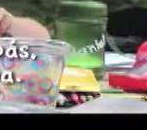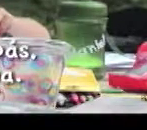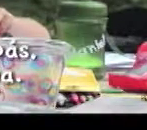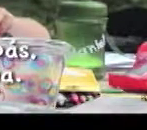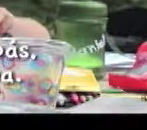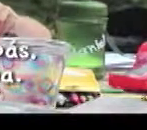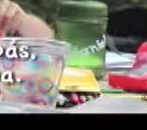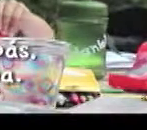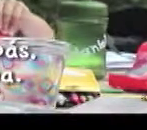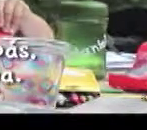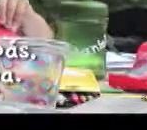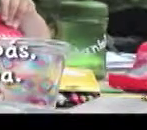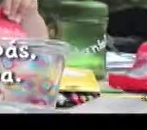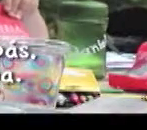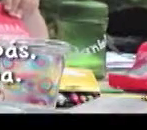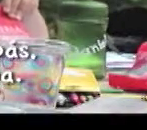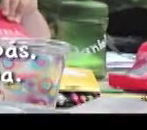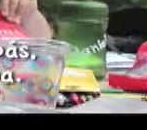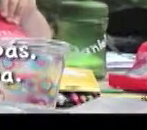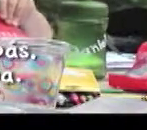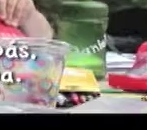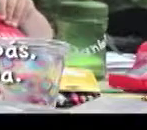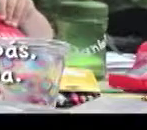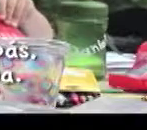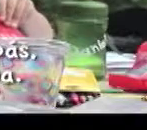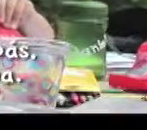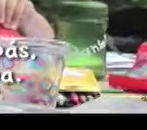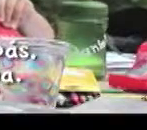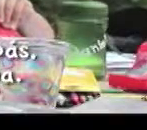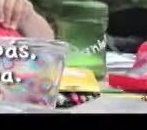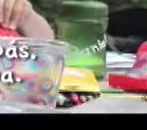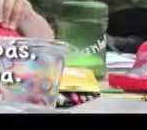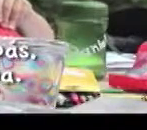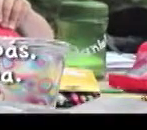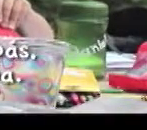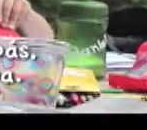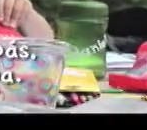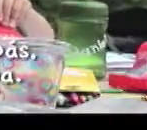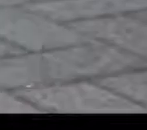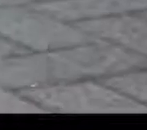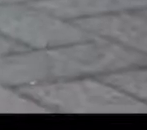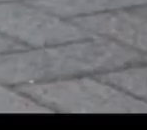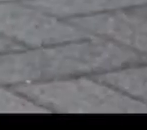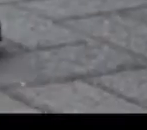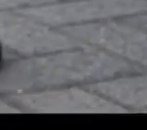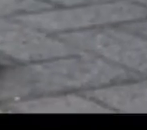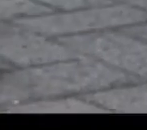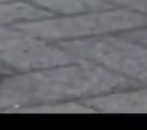sus papás, sus amigos y otros papás lo ayudan justamente cuando ocupa.